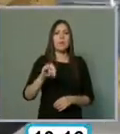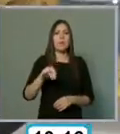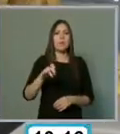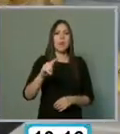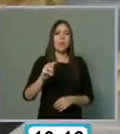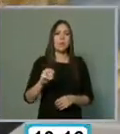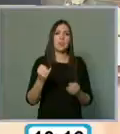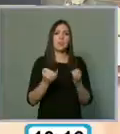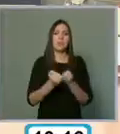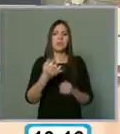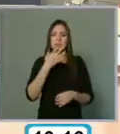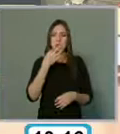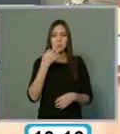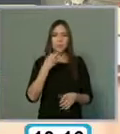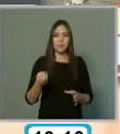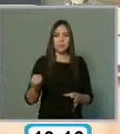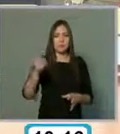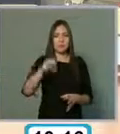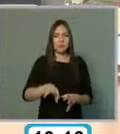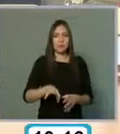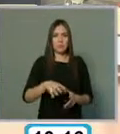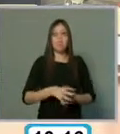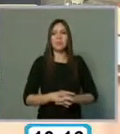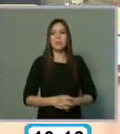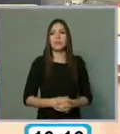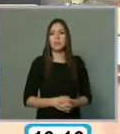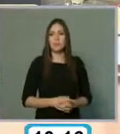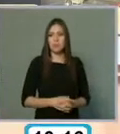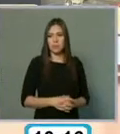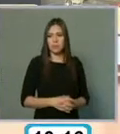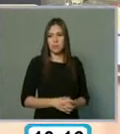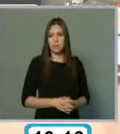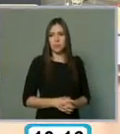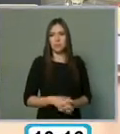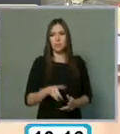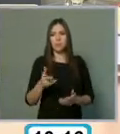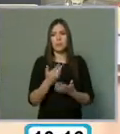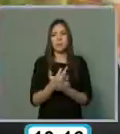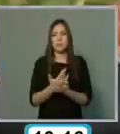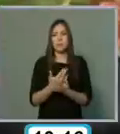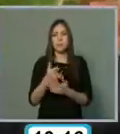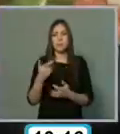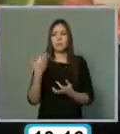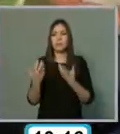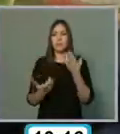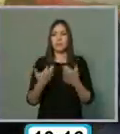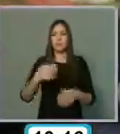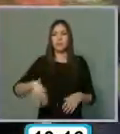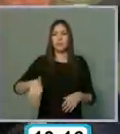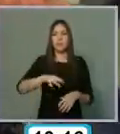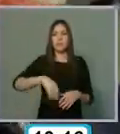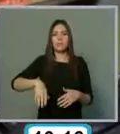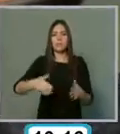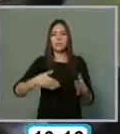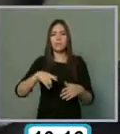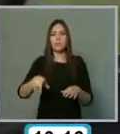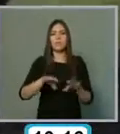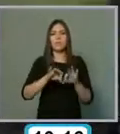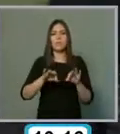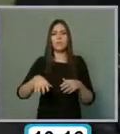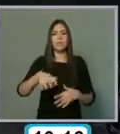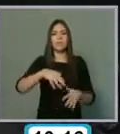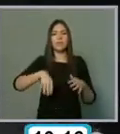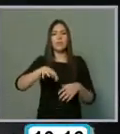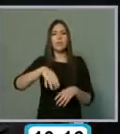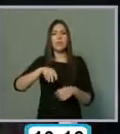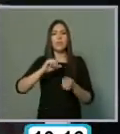Pimiento también podríamos agregar. No habría ningún problema, ¿ok? Ok. Voy a dejar entonces que todo esto se vaya cocinando. La longaniza se va a dorar. Aquí